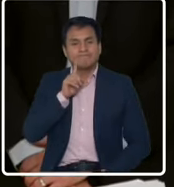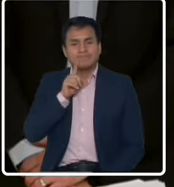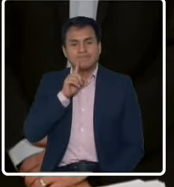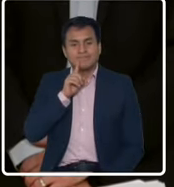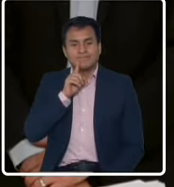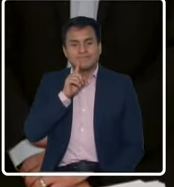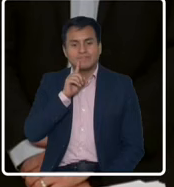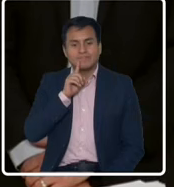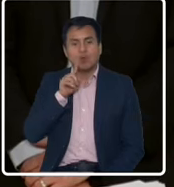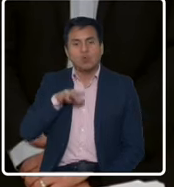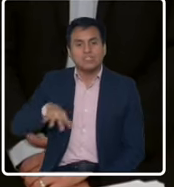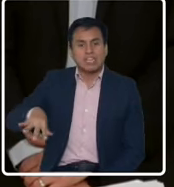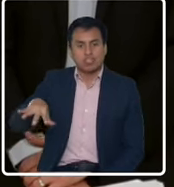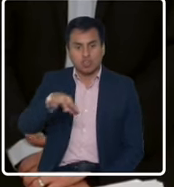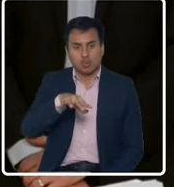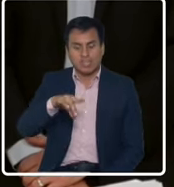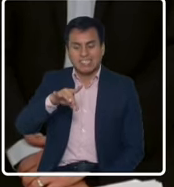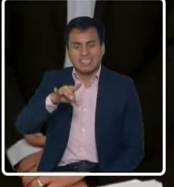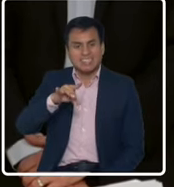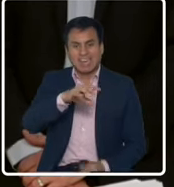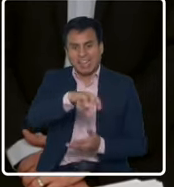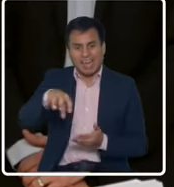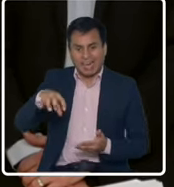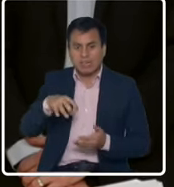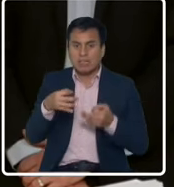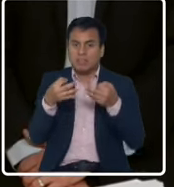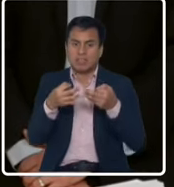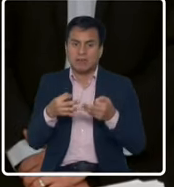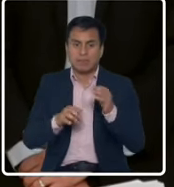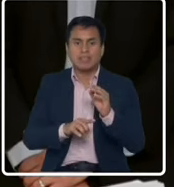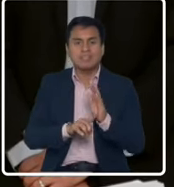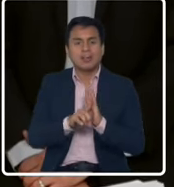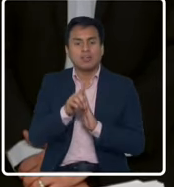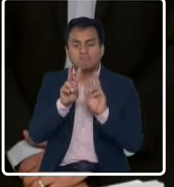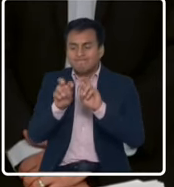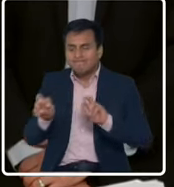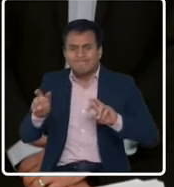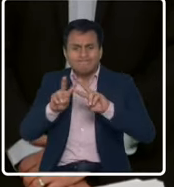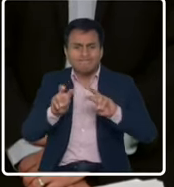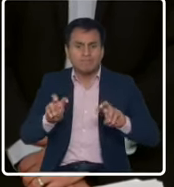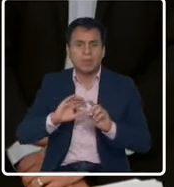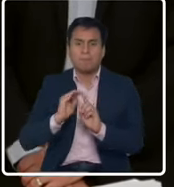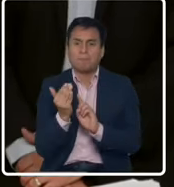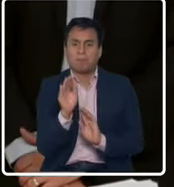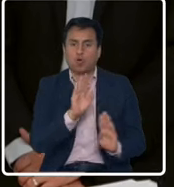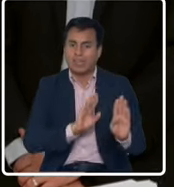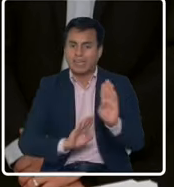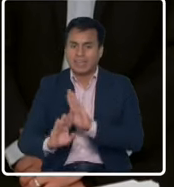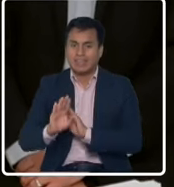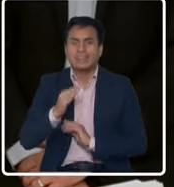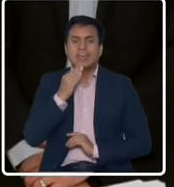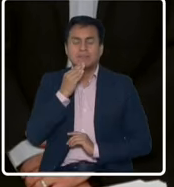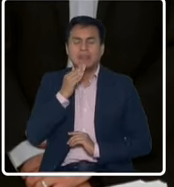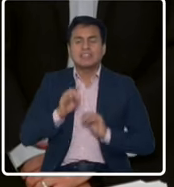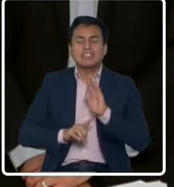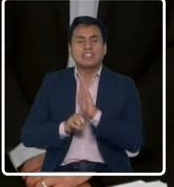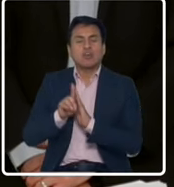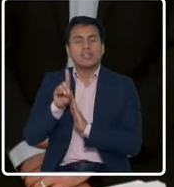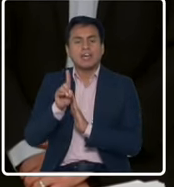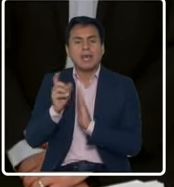un sector de salares efectivamente desarrollando estudios que permitan protegerlo así como tambén tambén